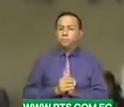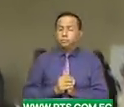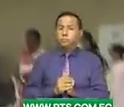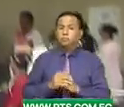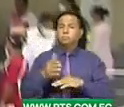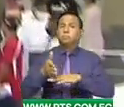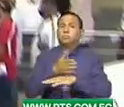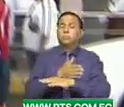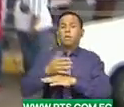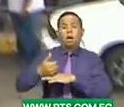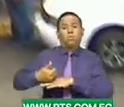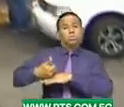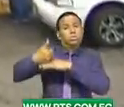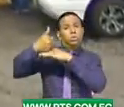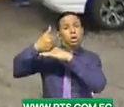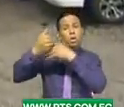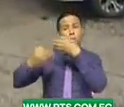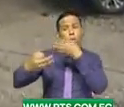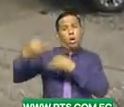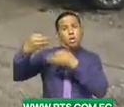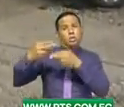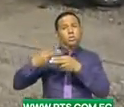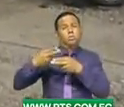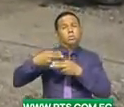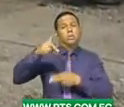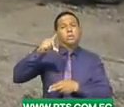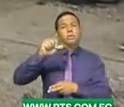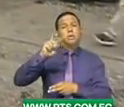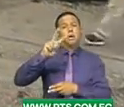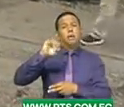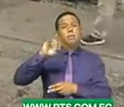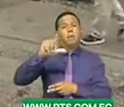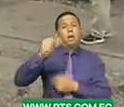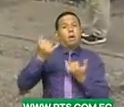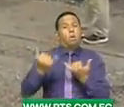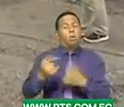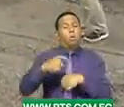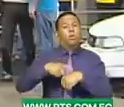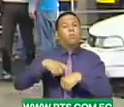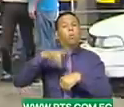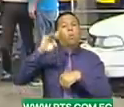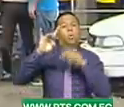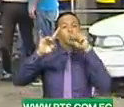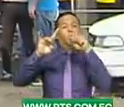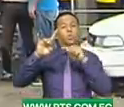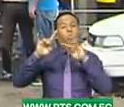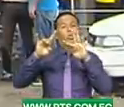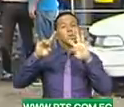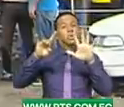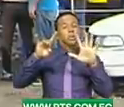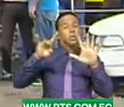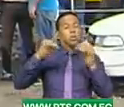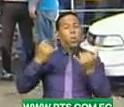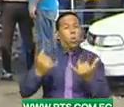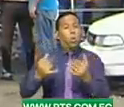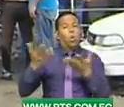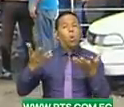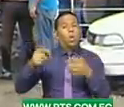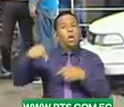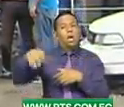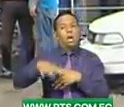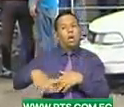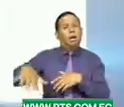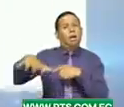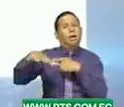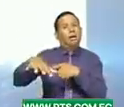convocada por el juez osvaldo dávila era a las 8 y 45 en la unidad penal número 2 pero minutos